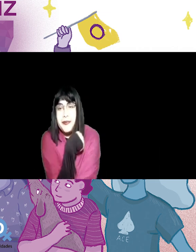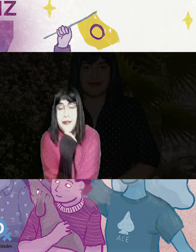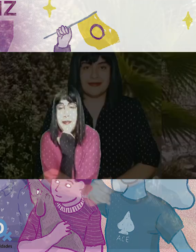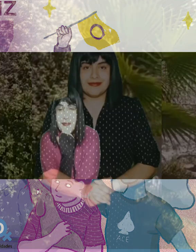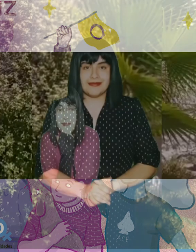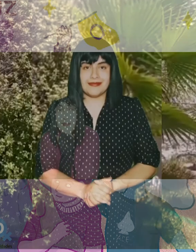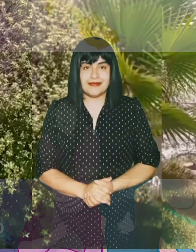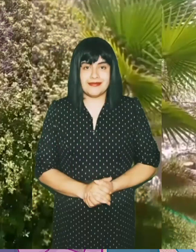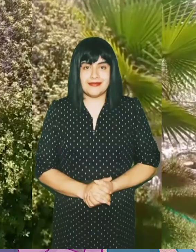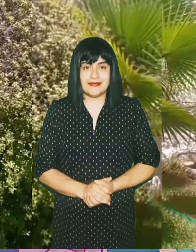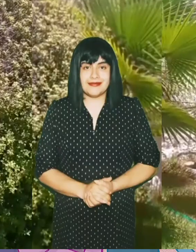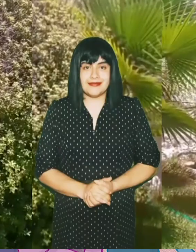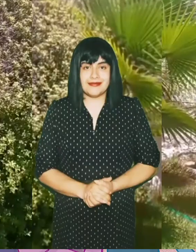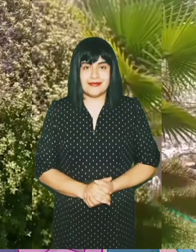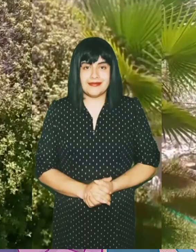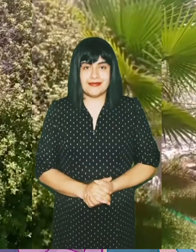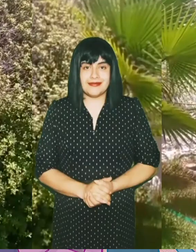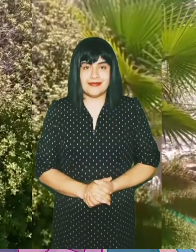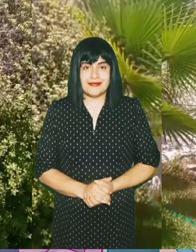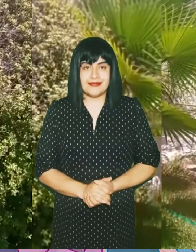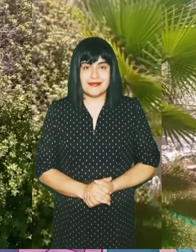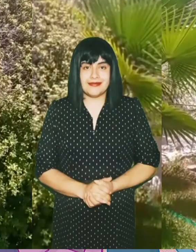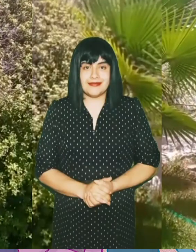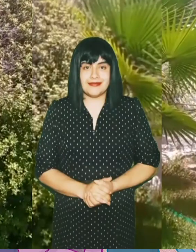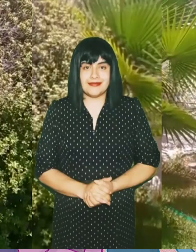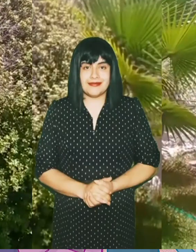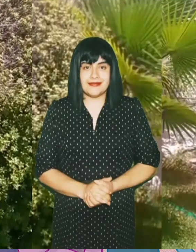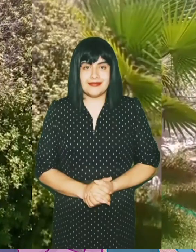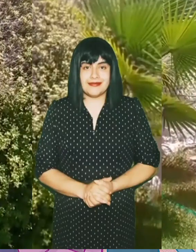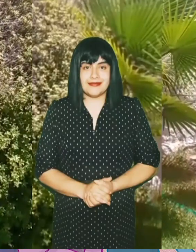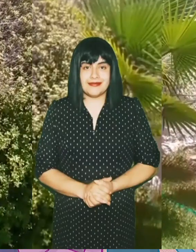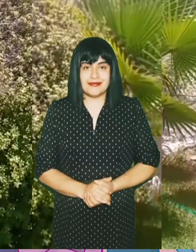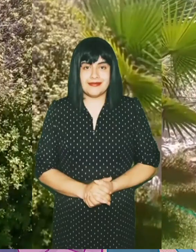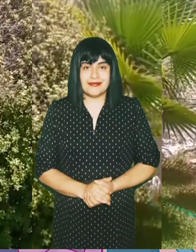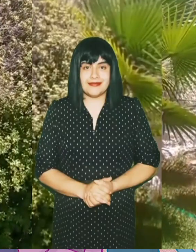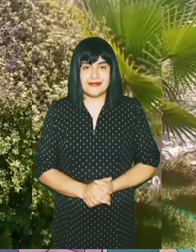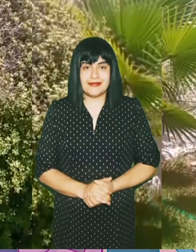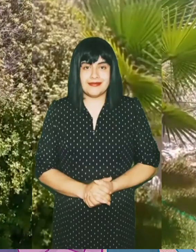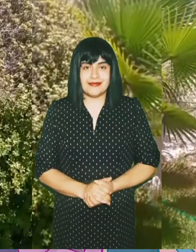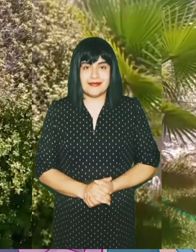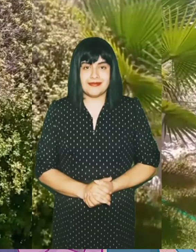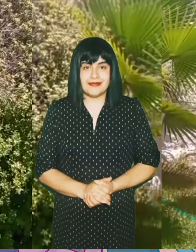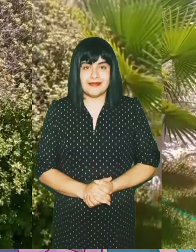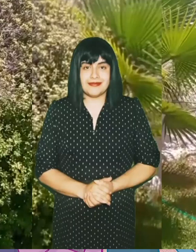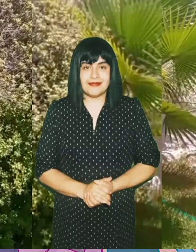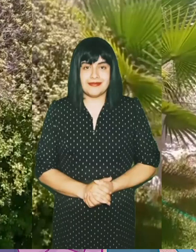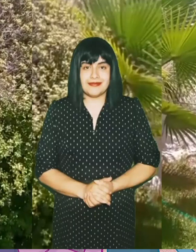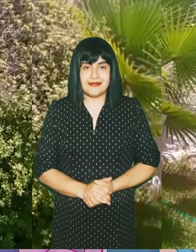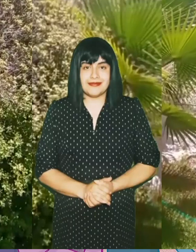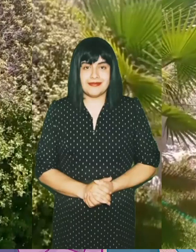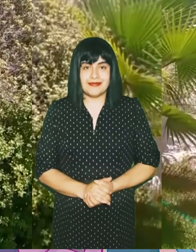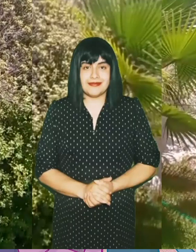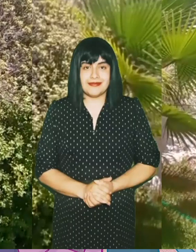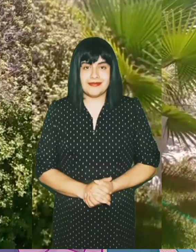con él. Hola, yo soy Lu Estrella, una chica trans de Santiago de Chile, y en OTD estoy